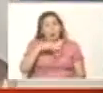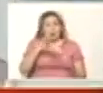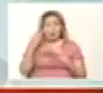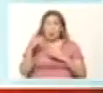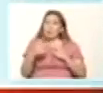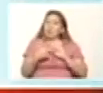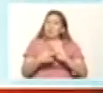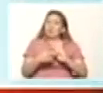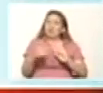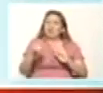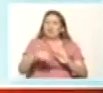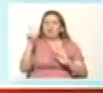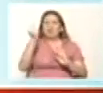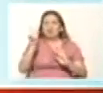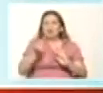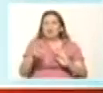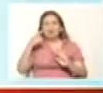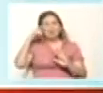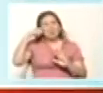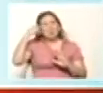llama